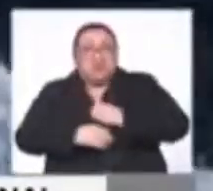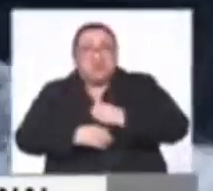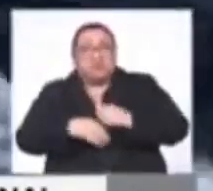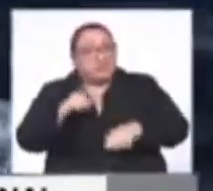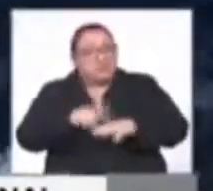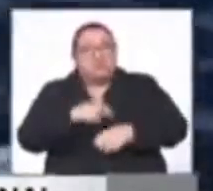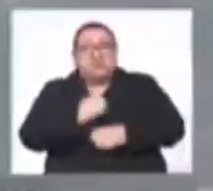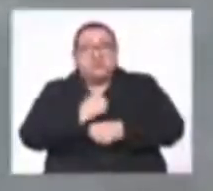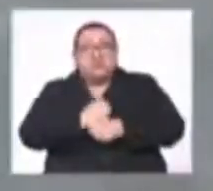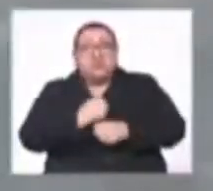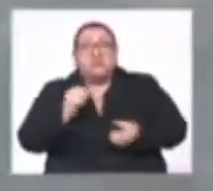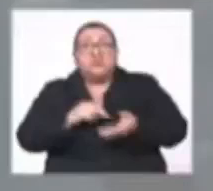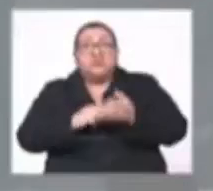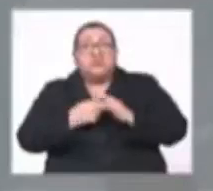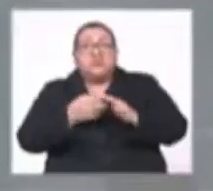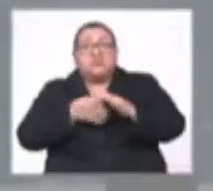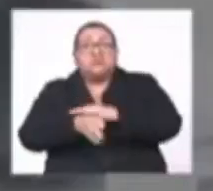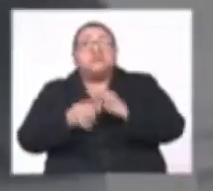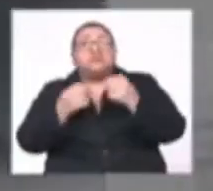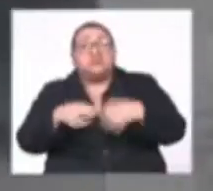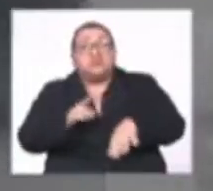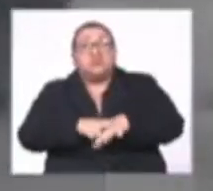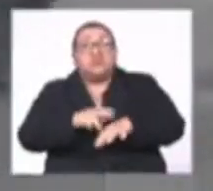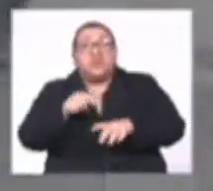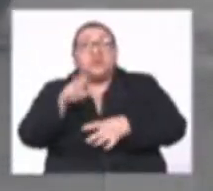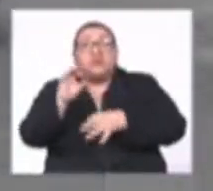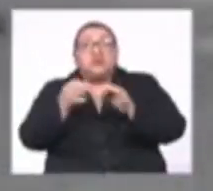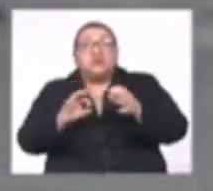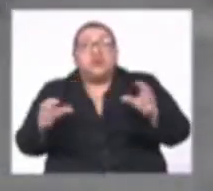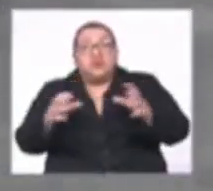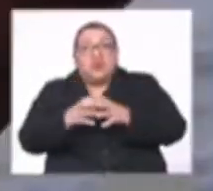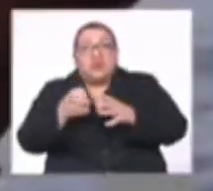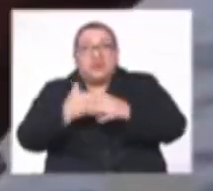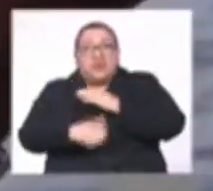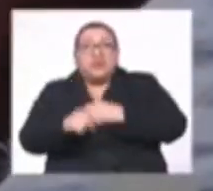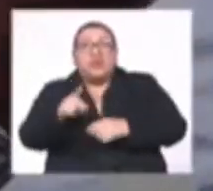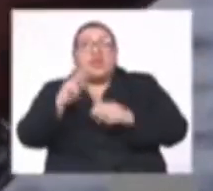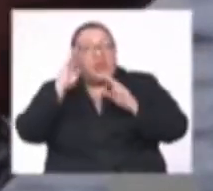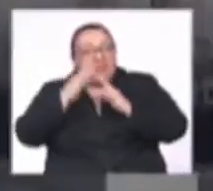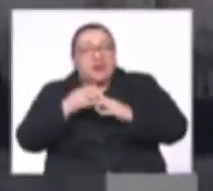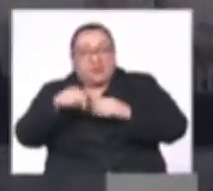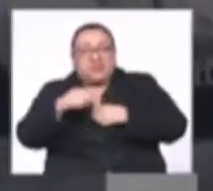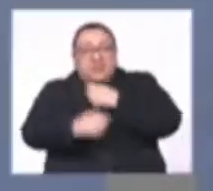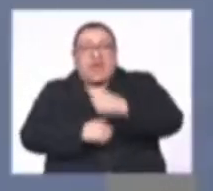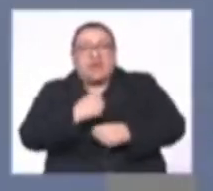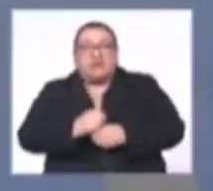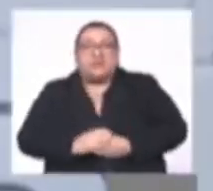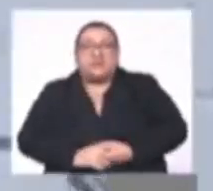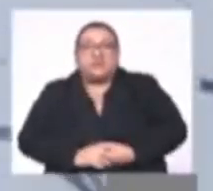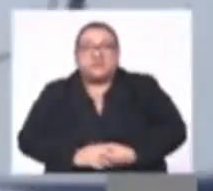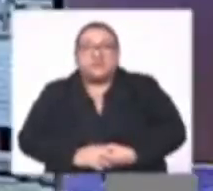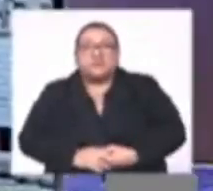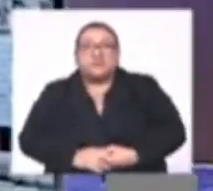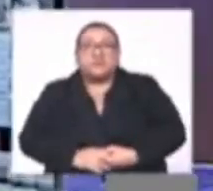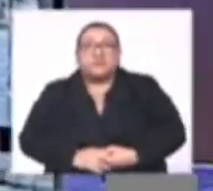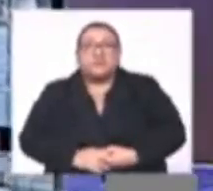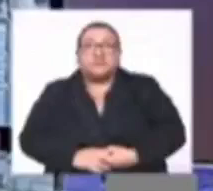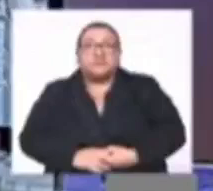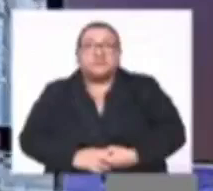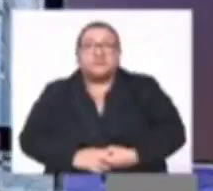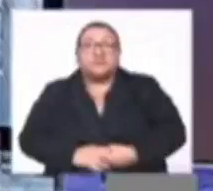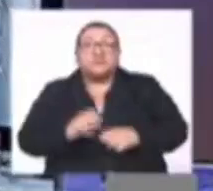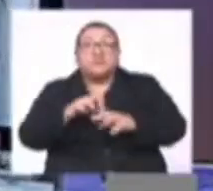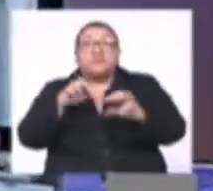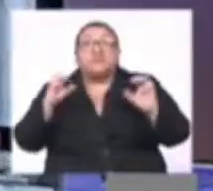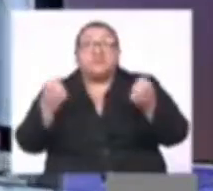de operación, los cuales se encuentran considerados en el presupuesto institucional para el presente año. Y el